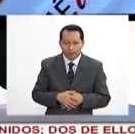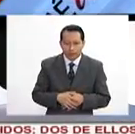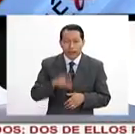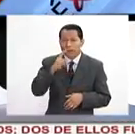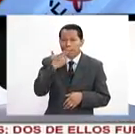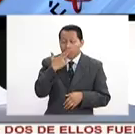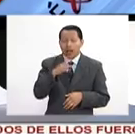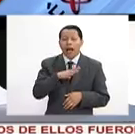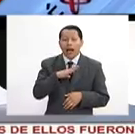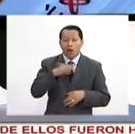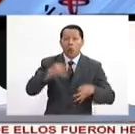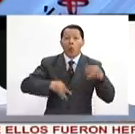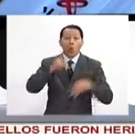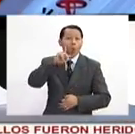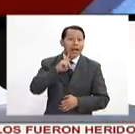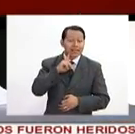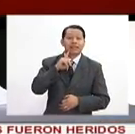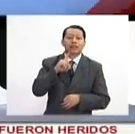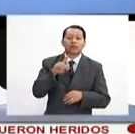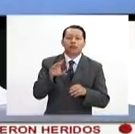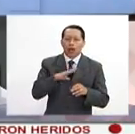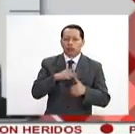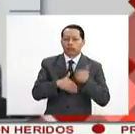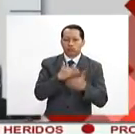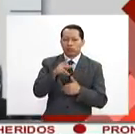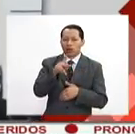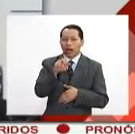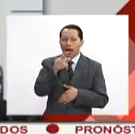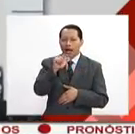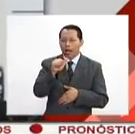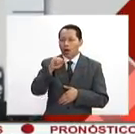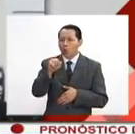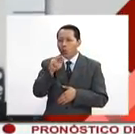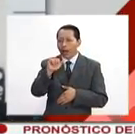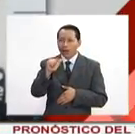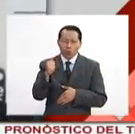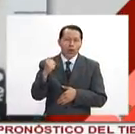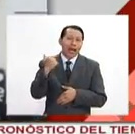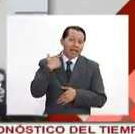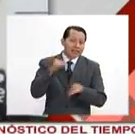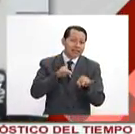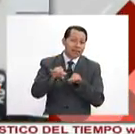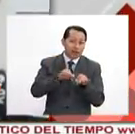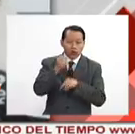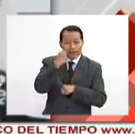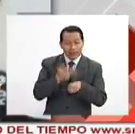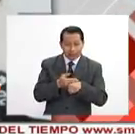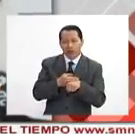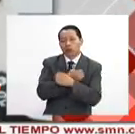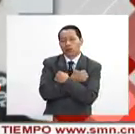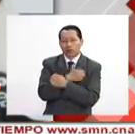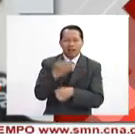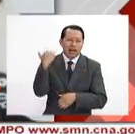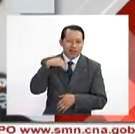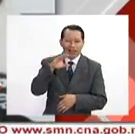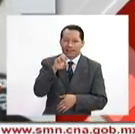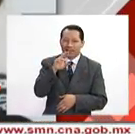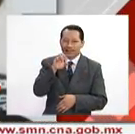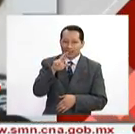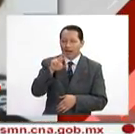En Chihuahua, una jueza de control vinculó a proceso a Carla Jurado. Ella es exfuncionaria de la Secretaría de Educación durante la administración de César